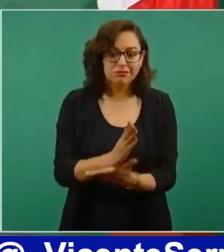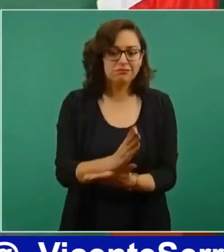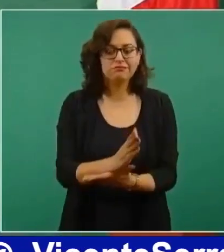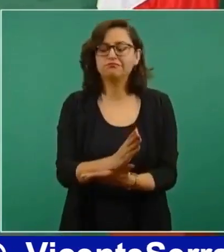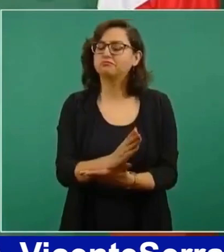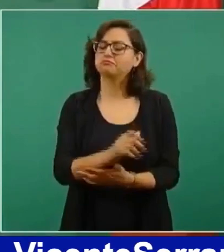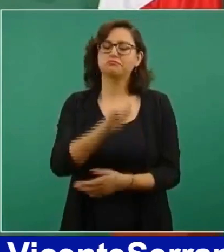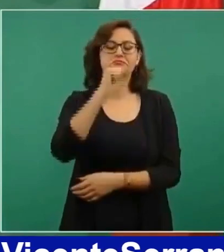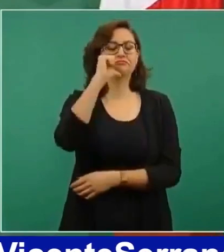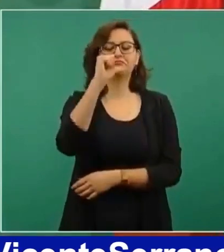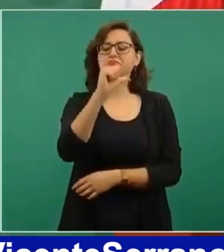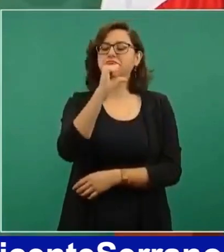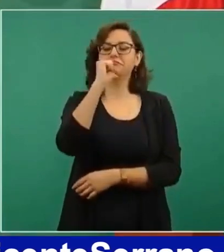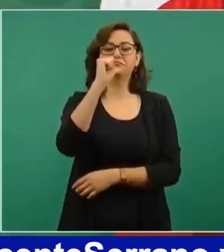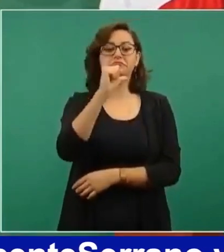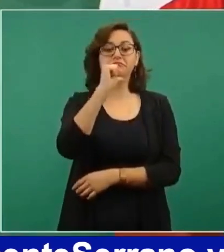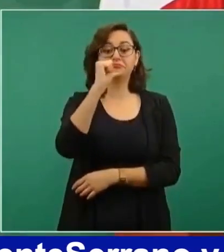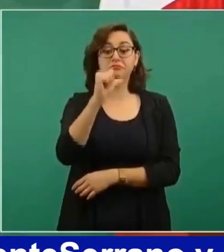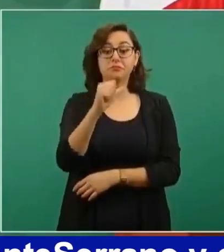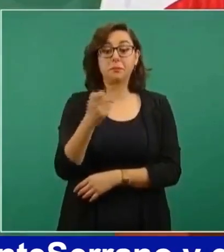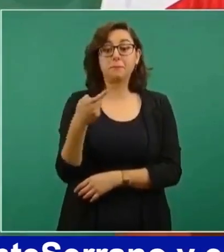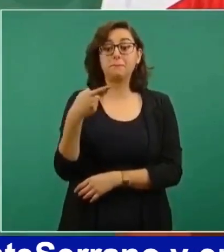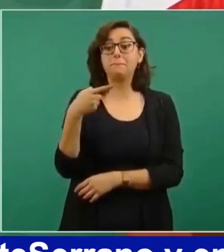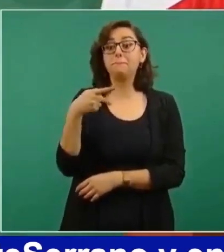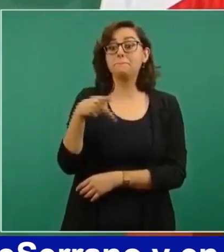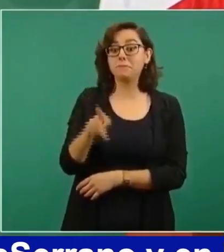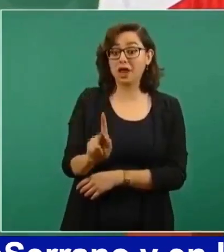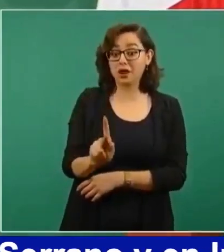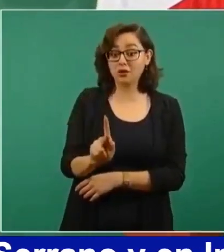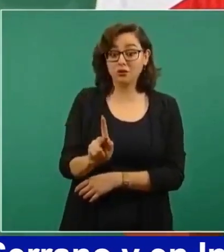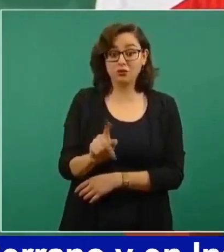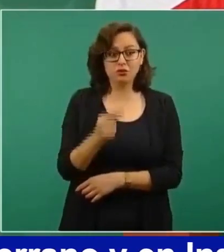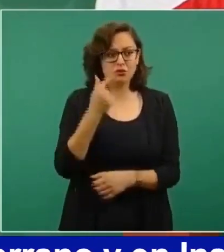Lo que sí vamos a hacer es denunciar